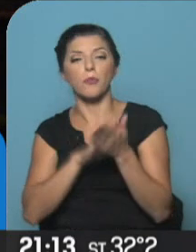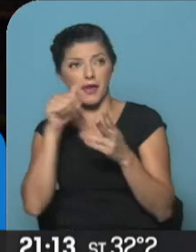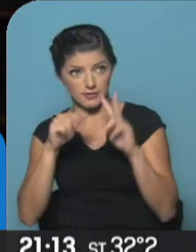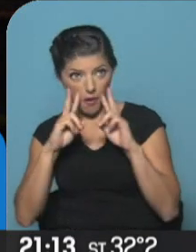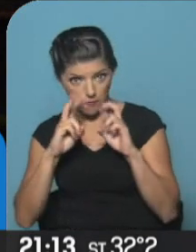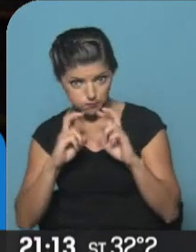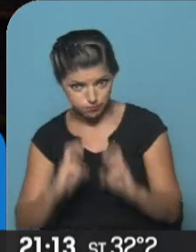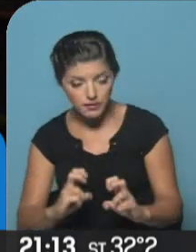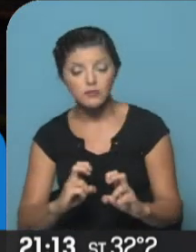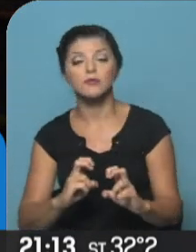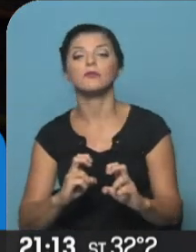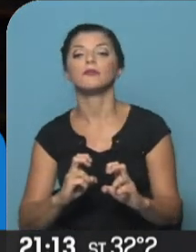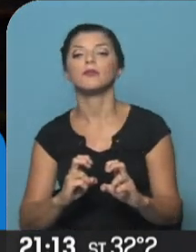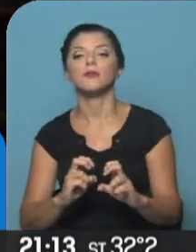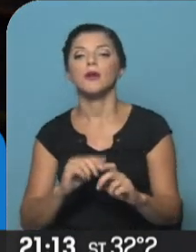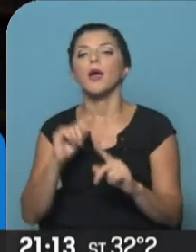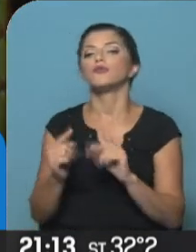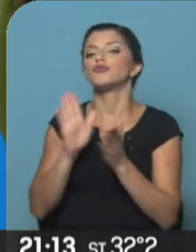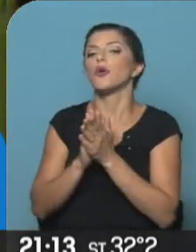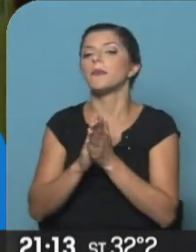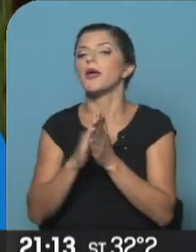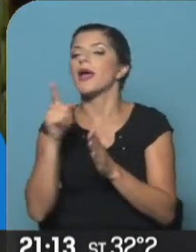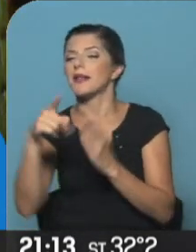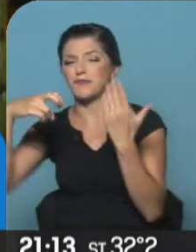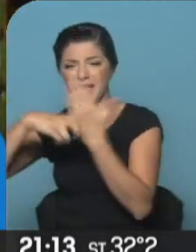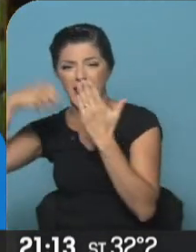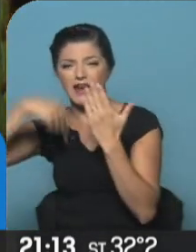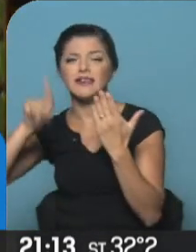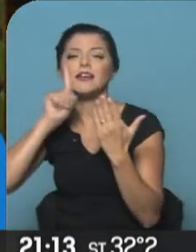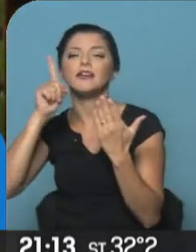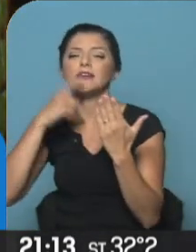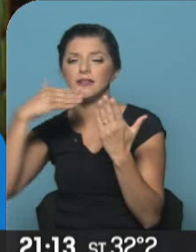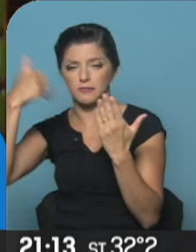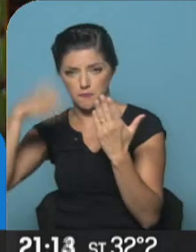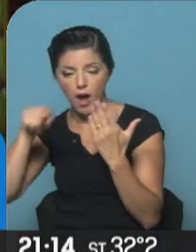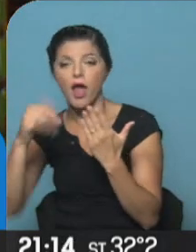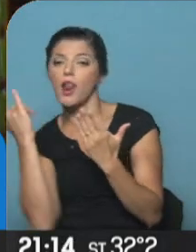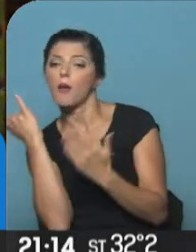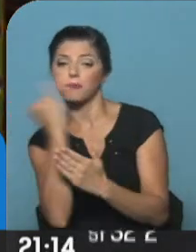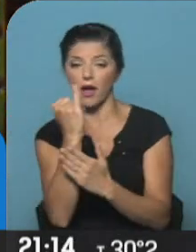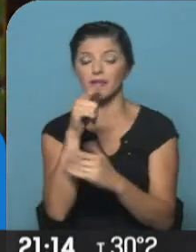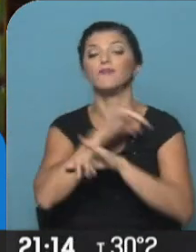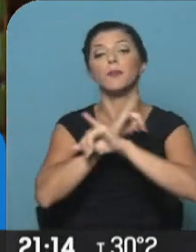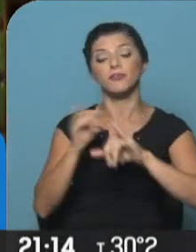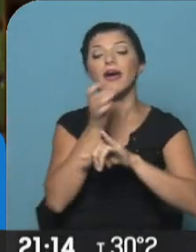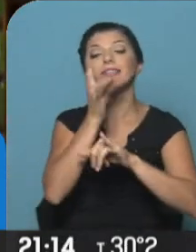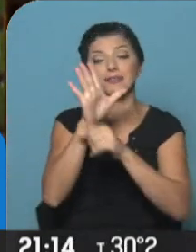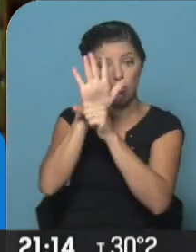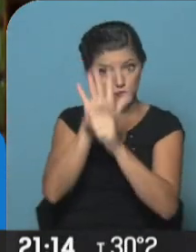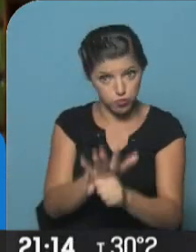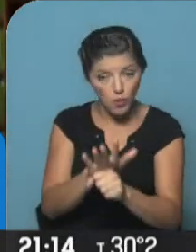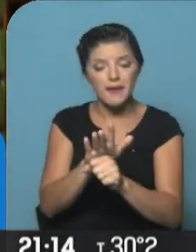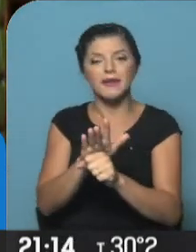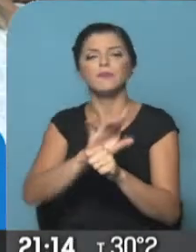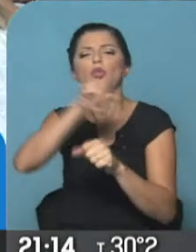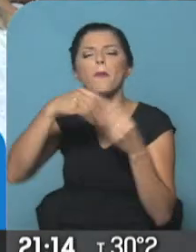fiscal, iniciada por la denuncia del fallecido fiscal Alberto Nisman por encubrimiento del atentado a través de la firma del memorándum de entendimiento